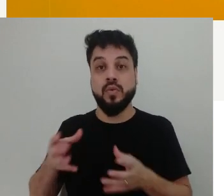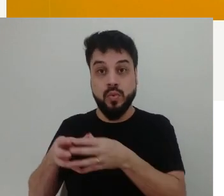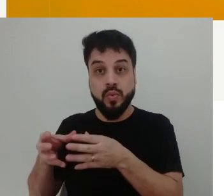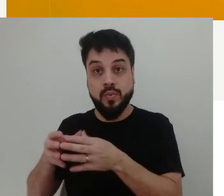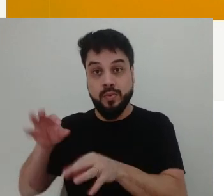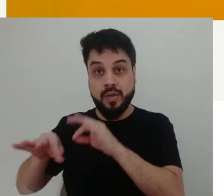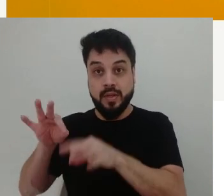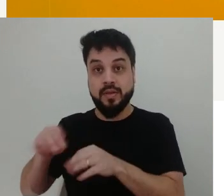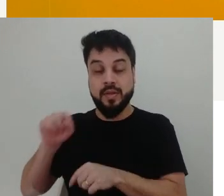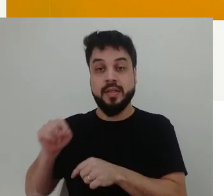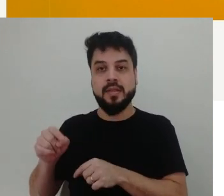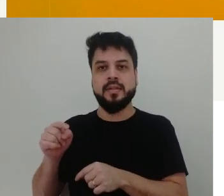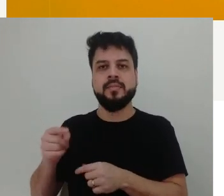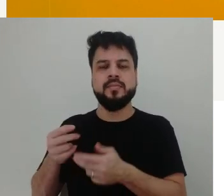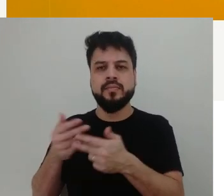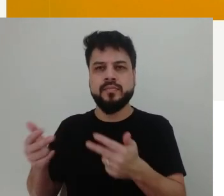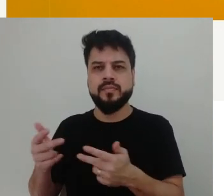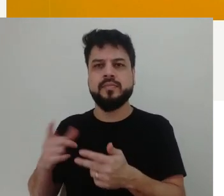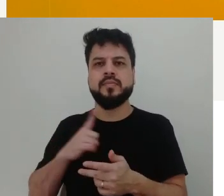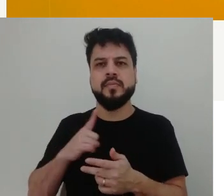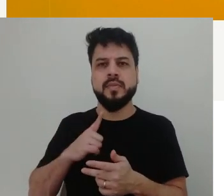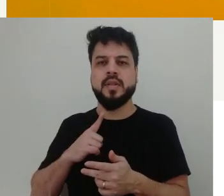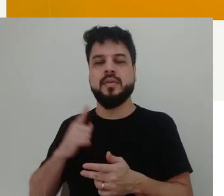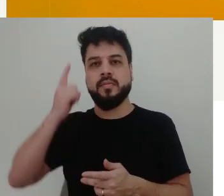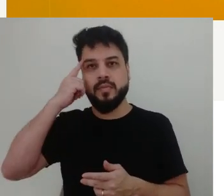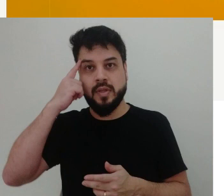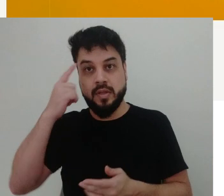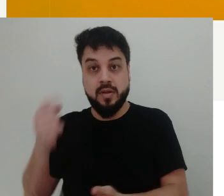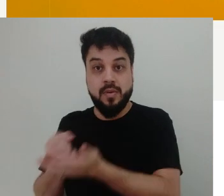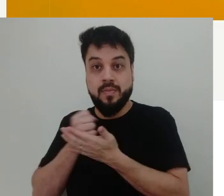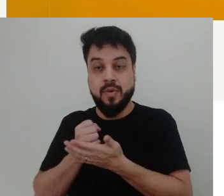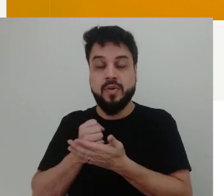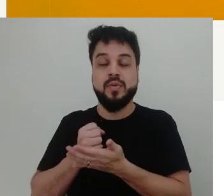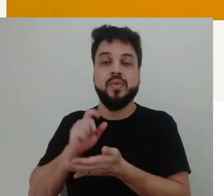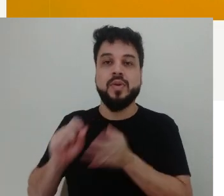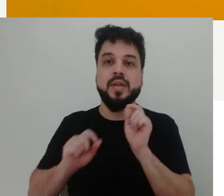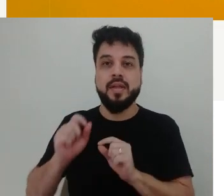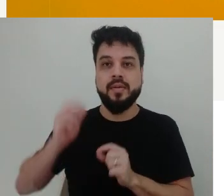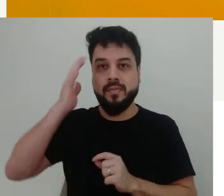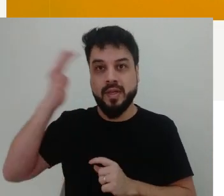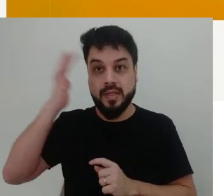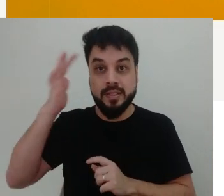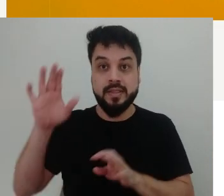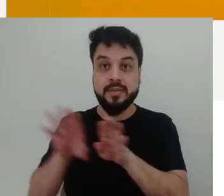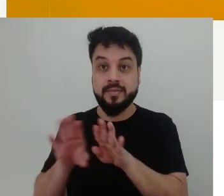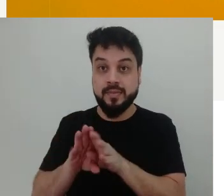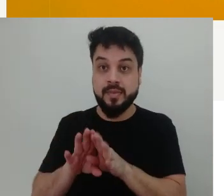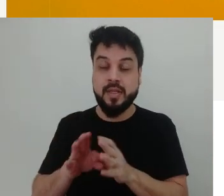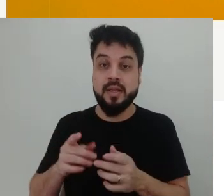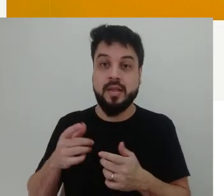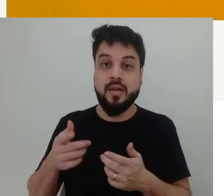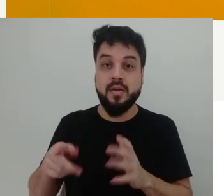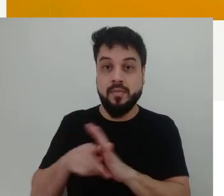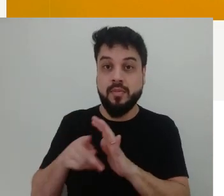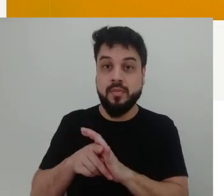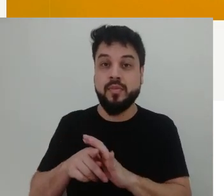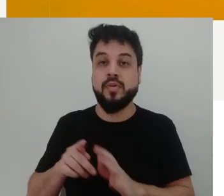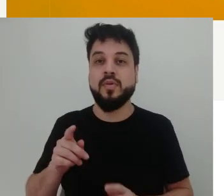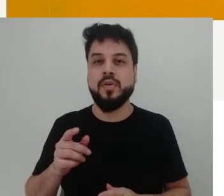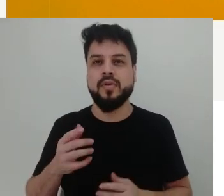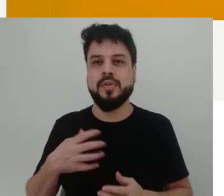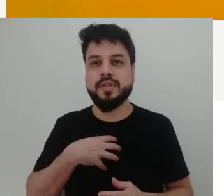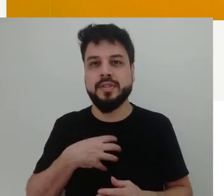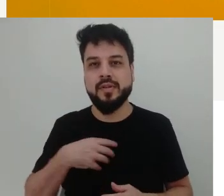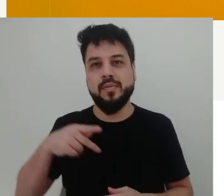economía solidaria, ¿verdad? Porque no es tampoco la noción esta de que las artes tienen